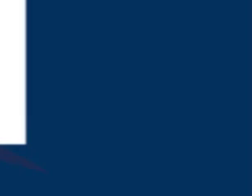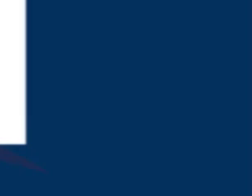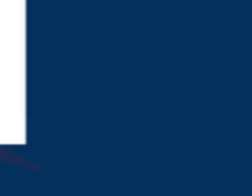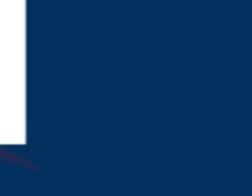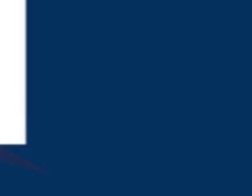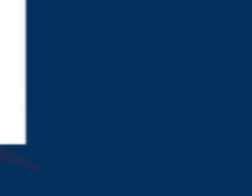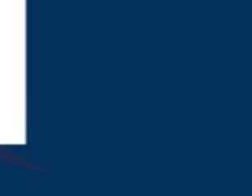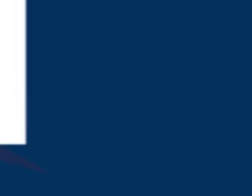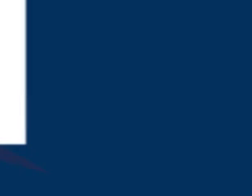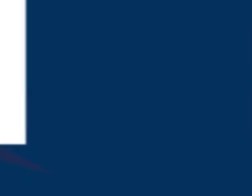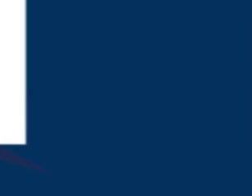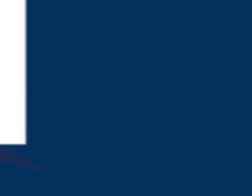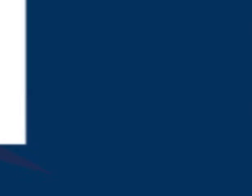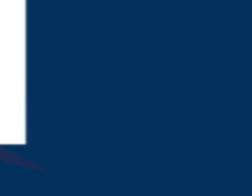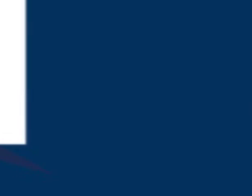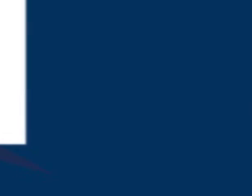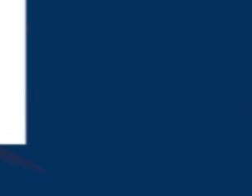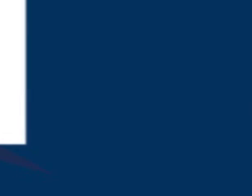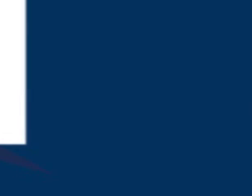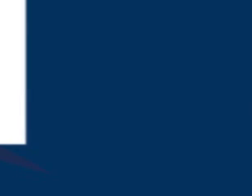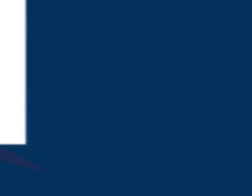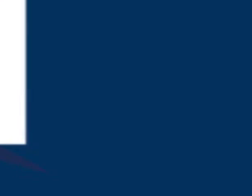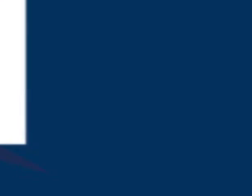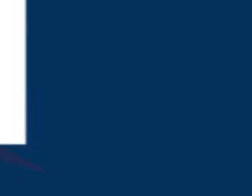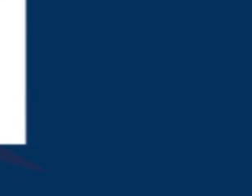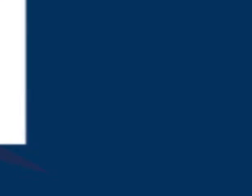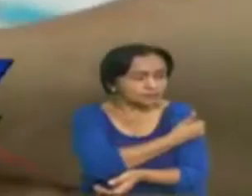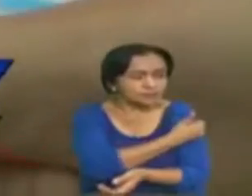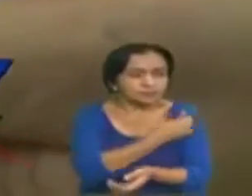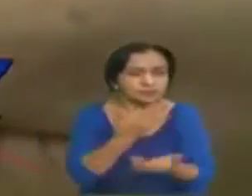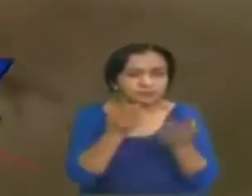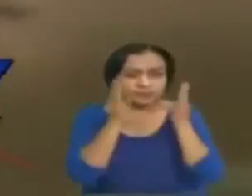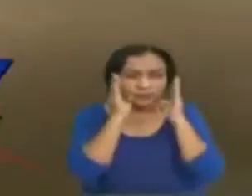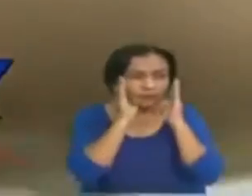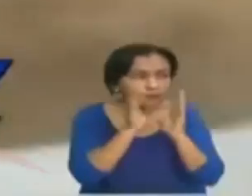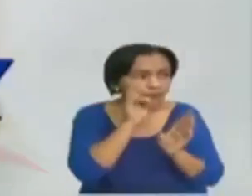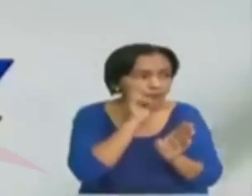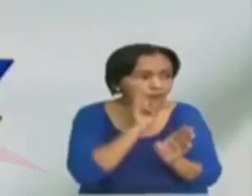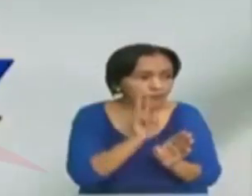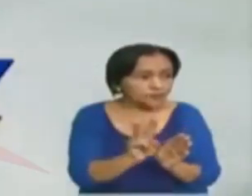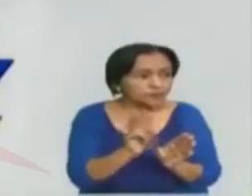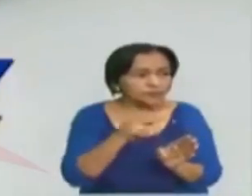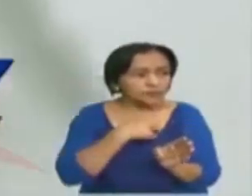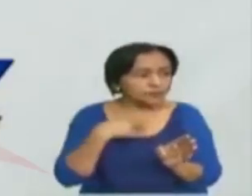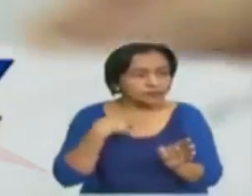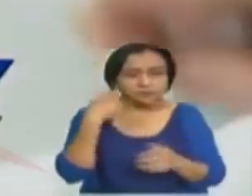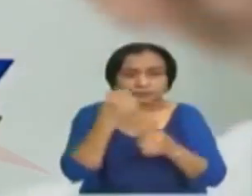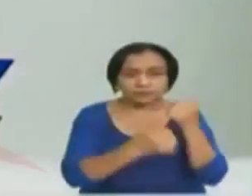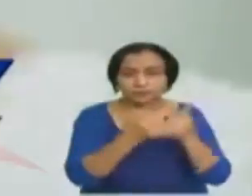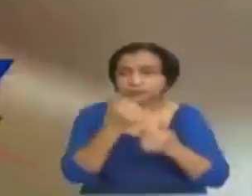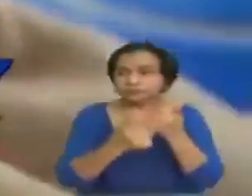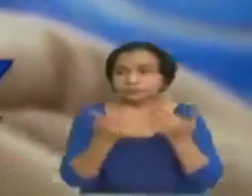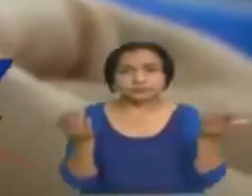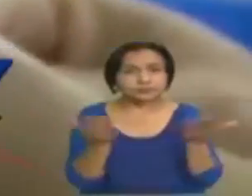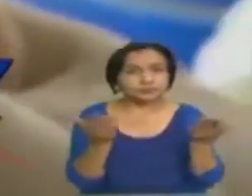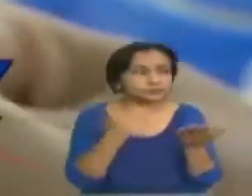333.700 nuevas dosis de AstraZeneca del mecanismo COVAX desde España. Agradecidos por esta donación que